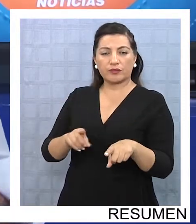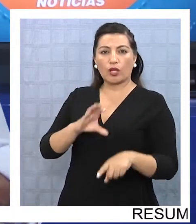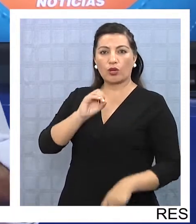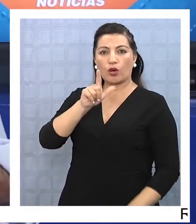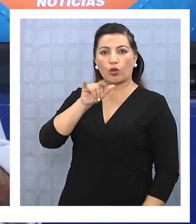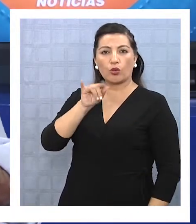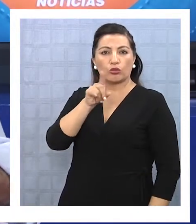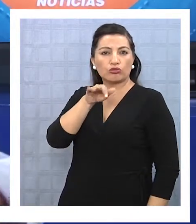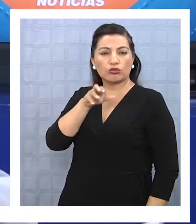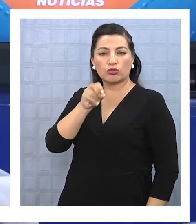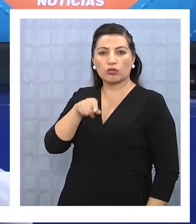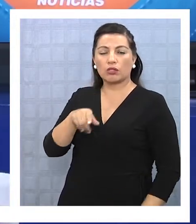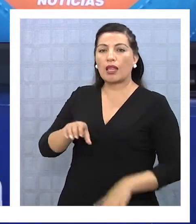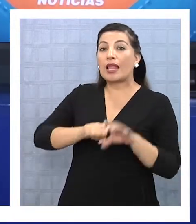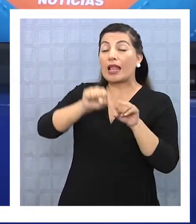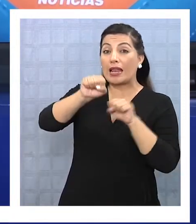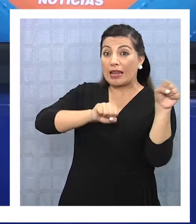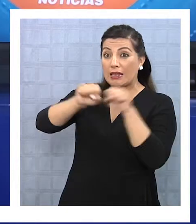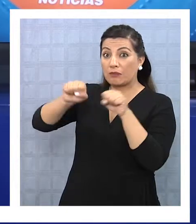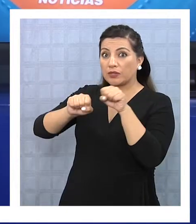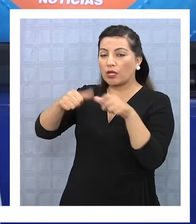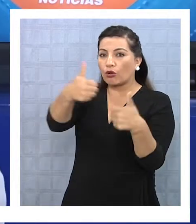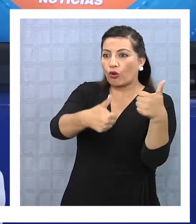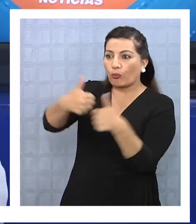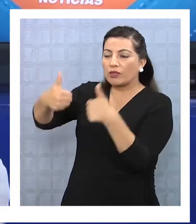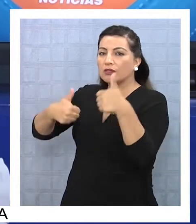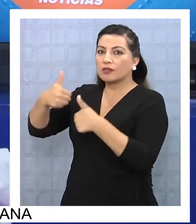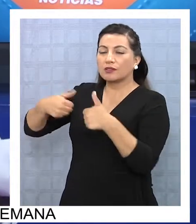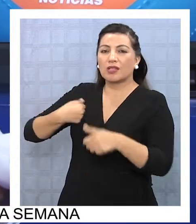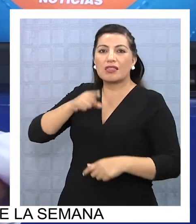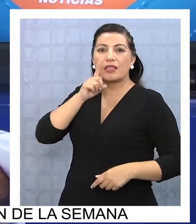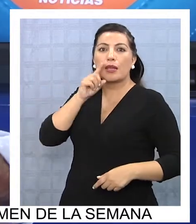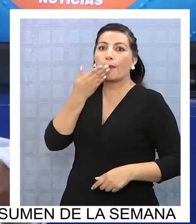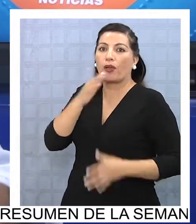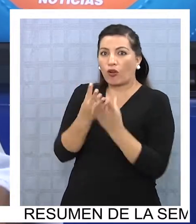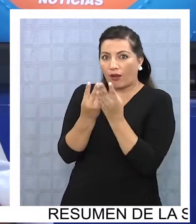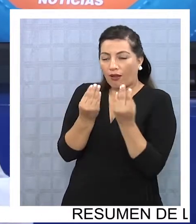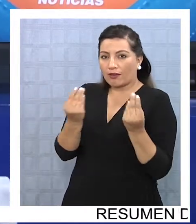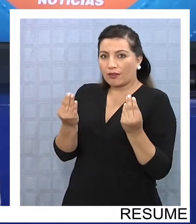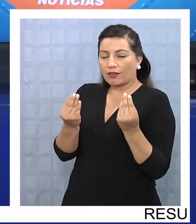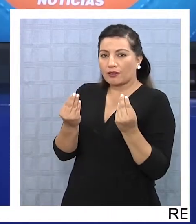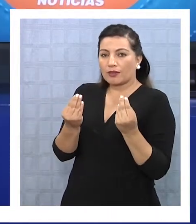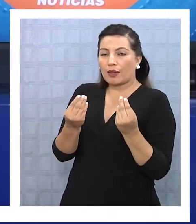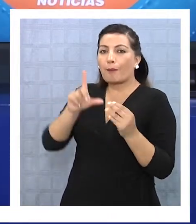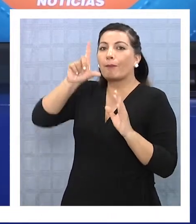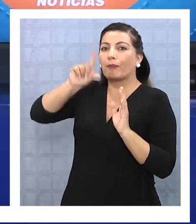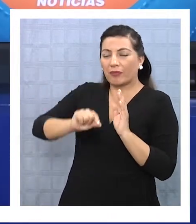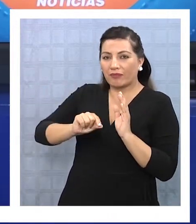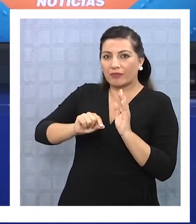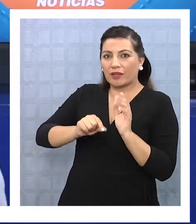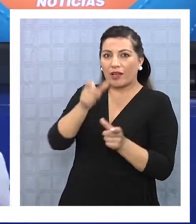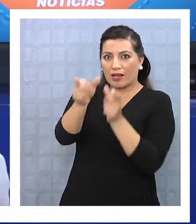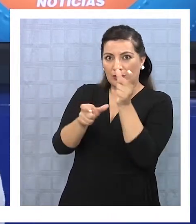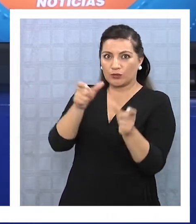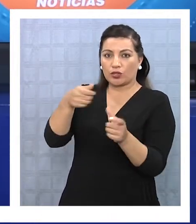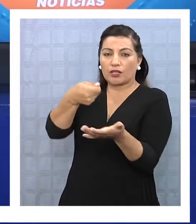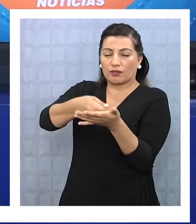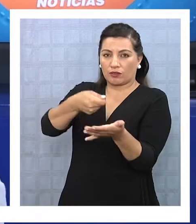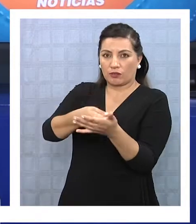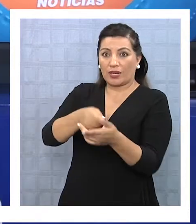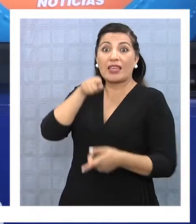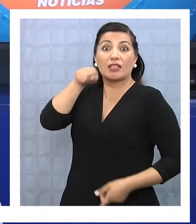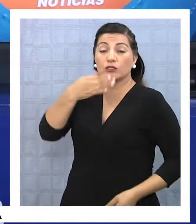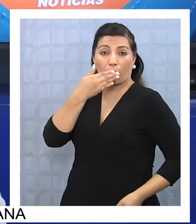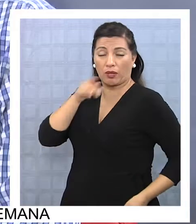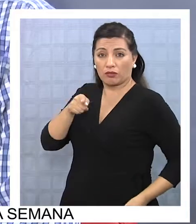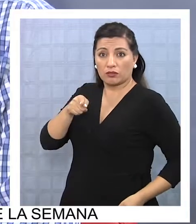que las empresas compitan entre ellas por entregar un producto de mejor calidad y de menor costo a los consumidores. Ese